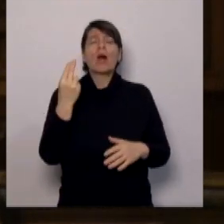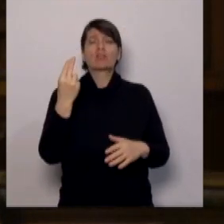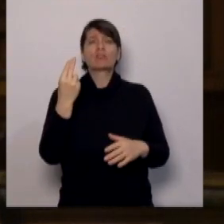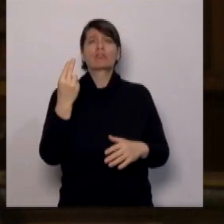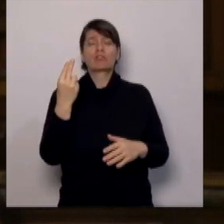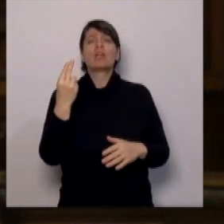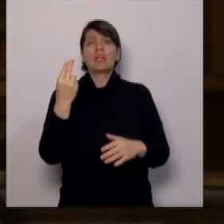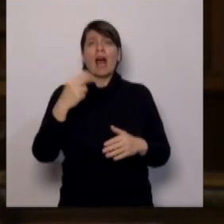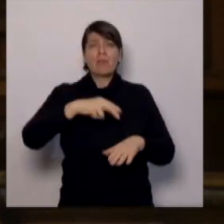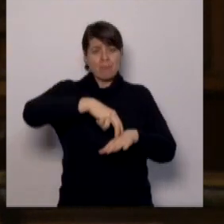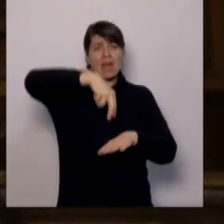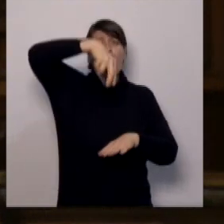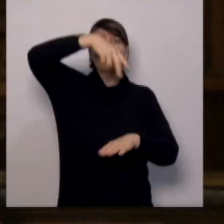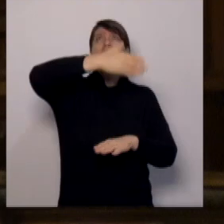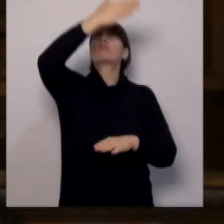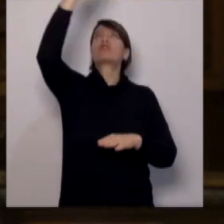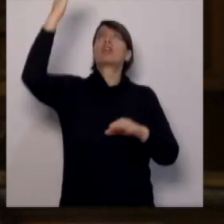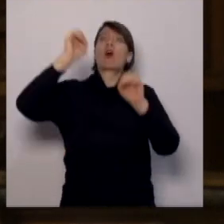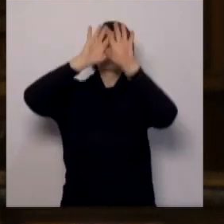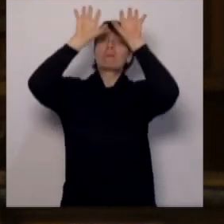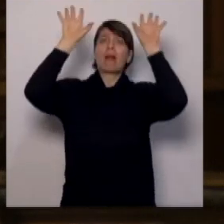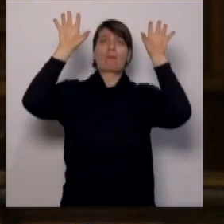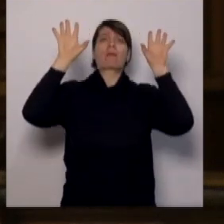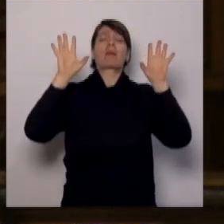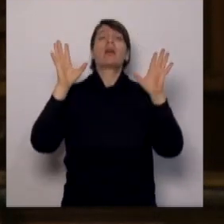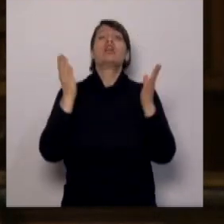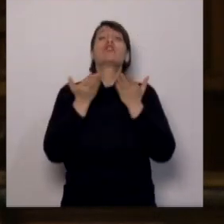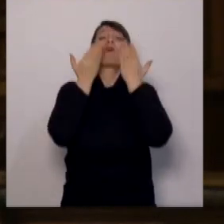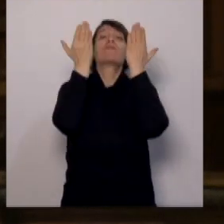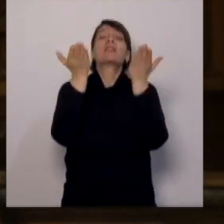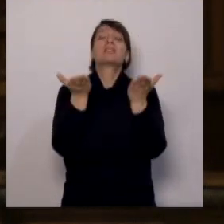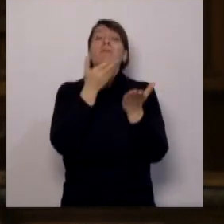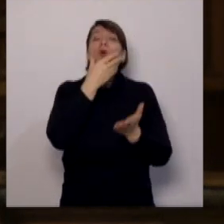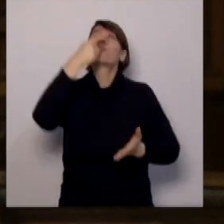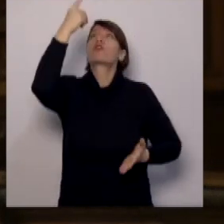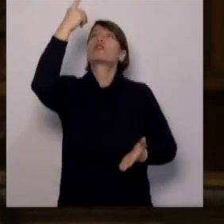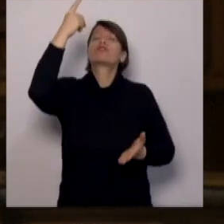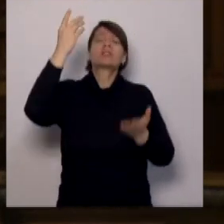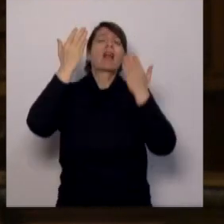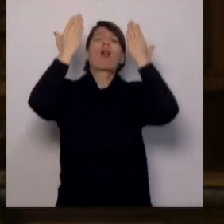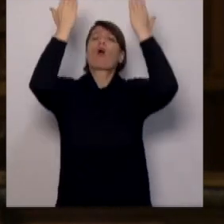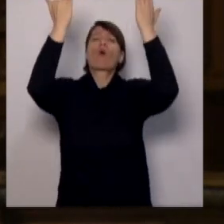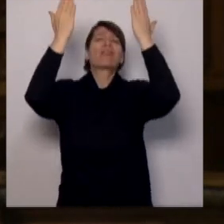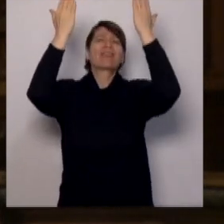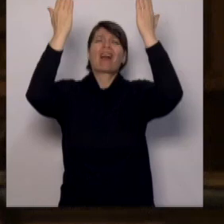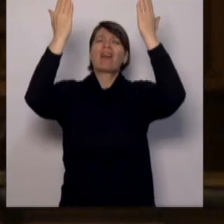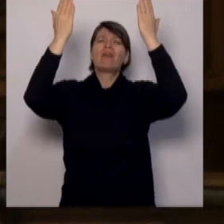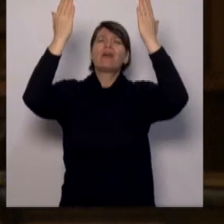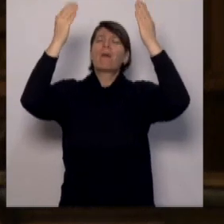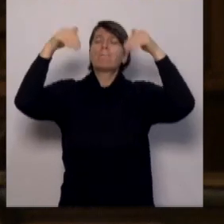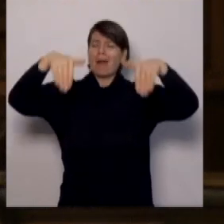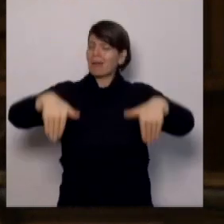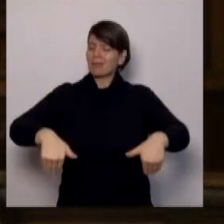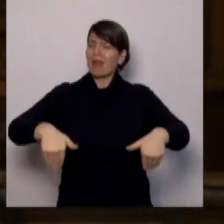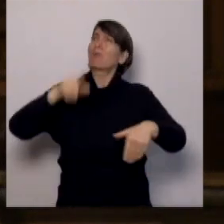admirable ascensión a los cielos, te ofrecemos, Dios de gloria y majestad, de los mismos bienes que nos